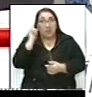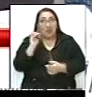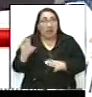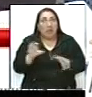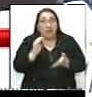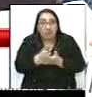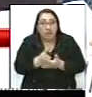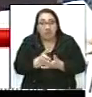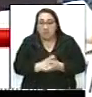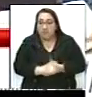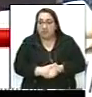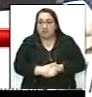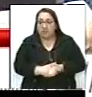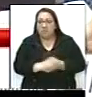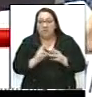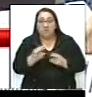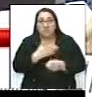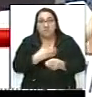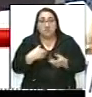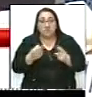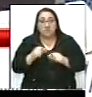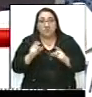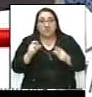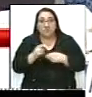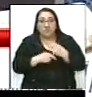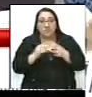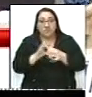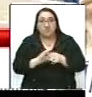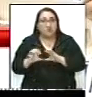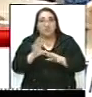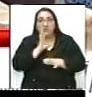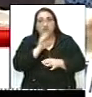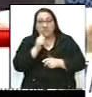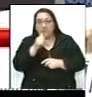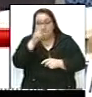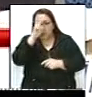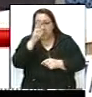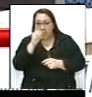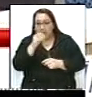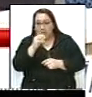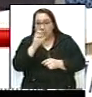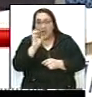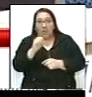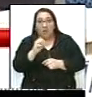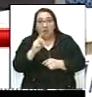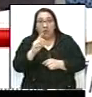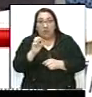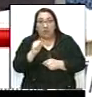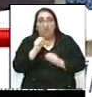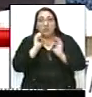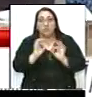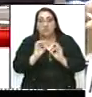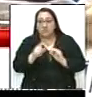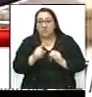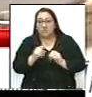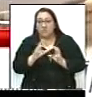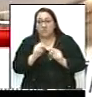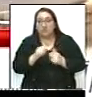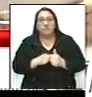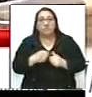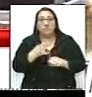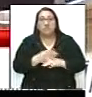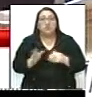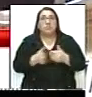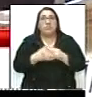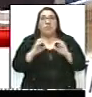hacerlo. Y ojalá que el presidente, cuando esté en las Naciones Unidas, hable bien del Perú. Porque la ODE va a estar en riesgo si acá seguimos con la amenaza de un